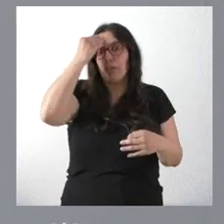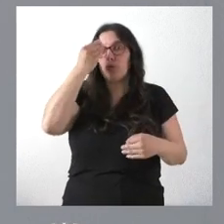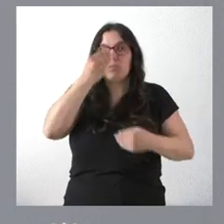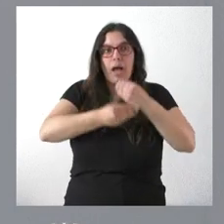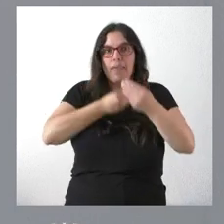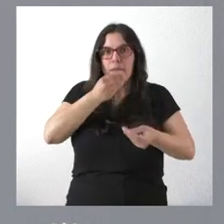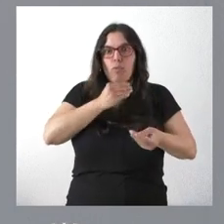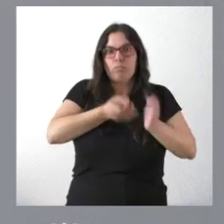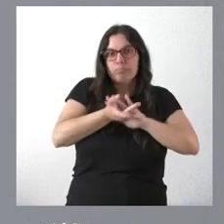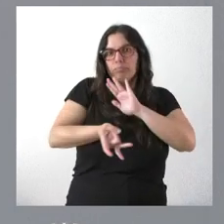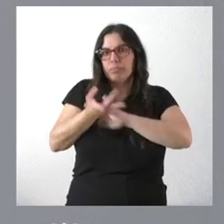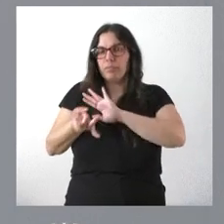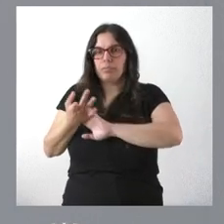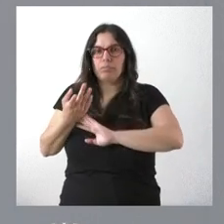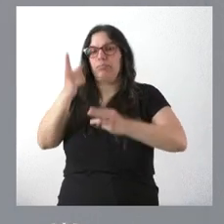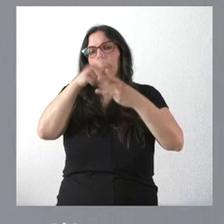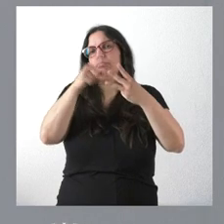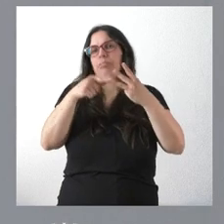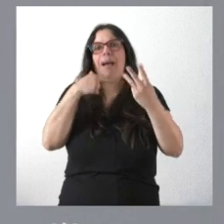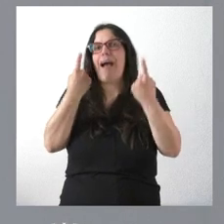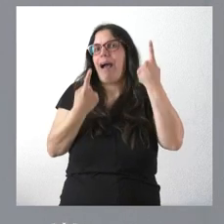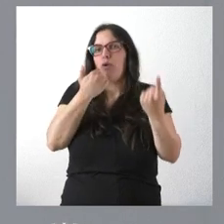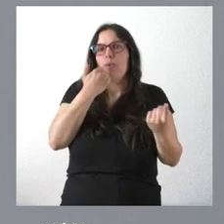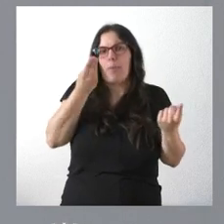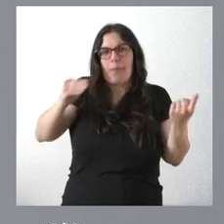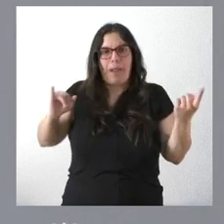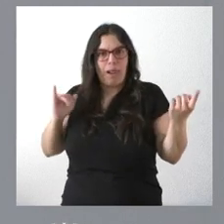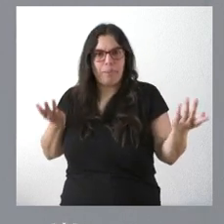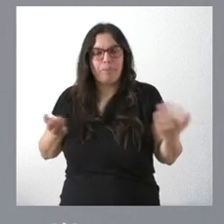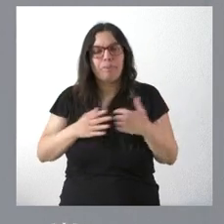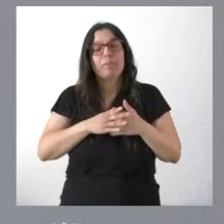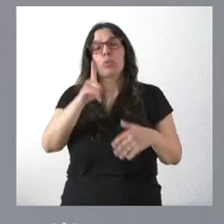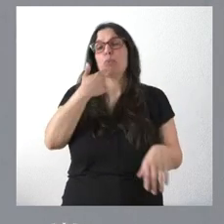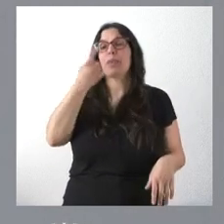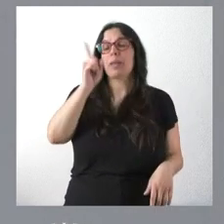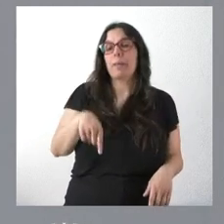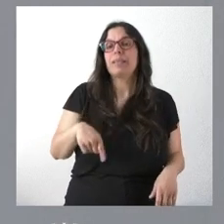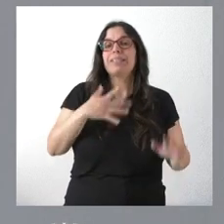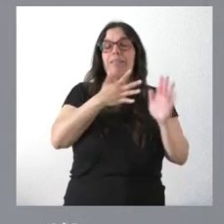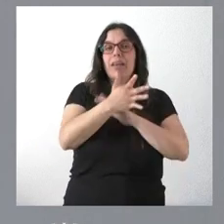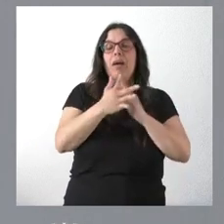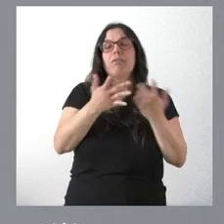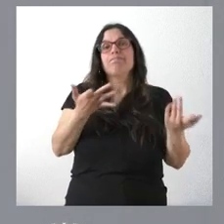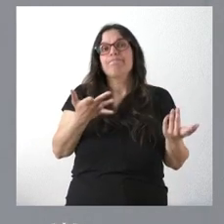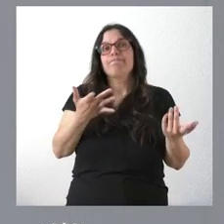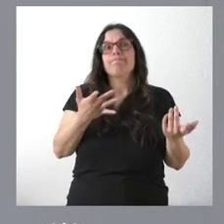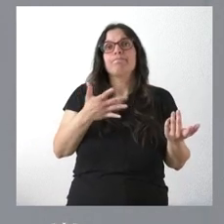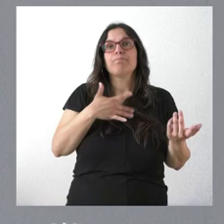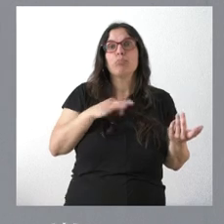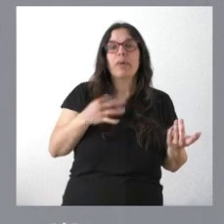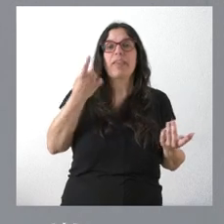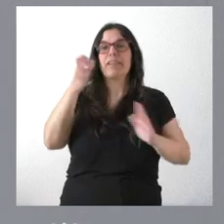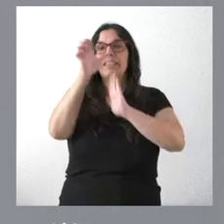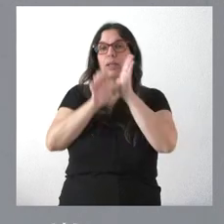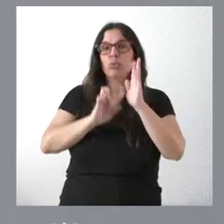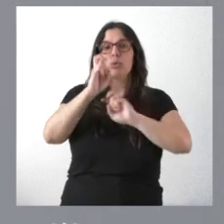en marcha. Les he relatado algunas de ellas. Señalaba usted que si eso deriva de alguna modificación de nuestro Estatuto de